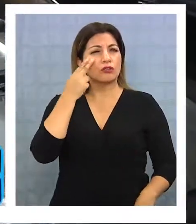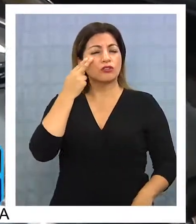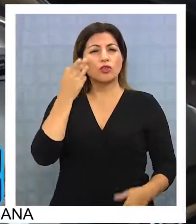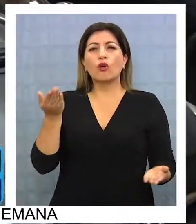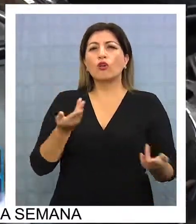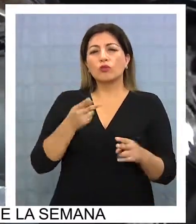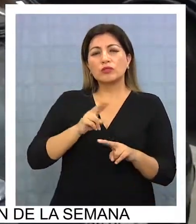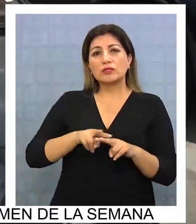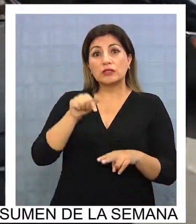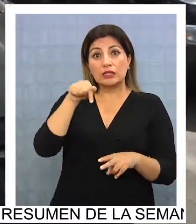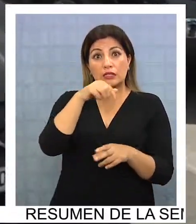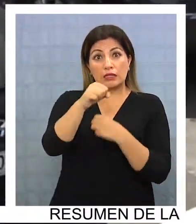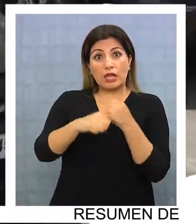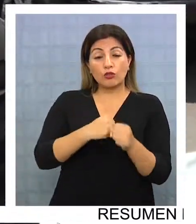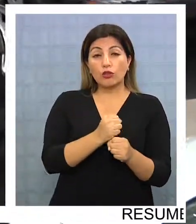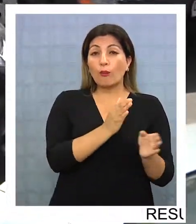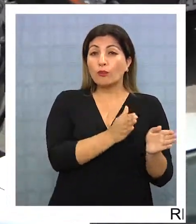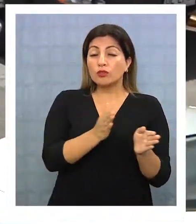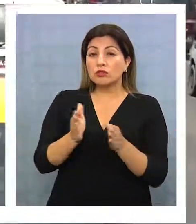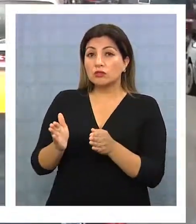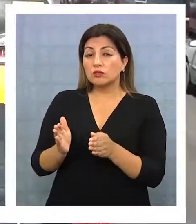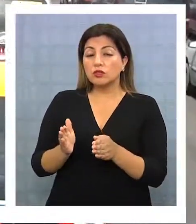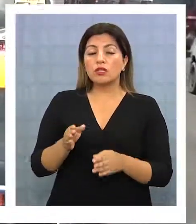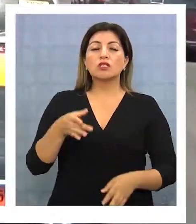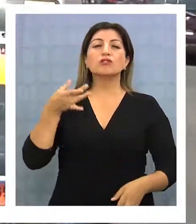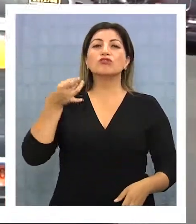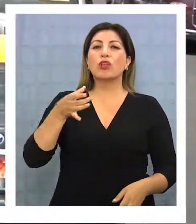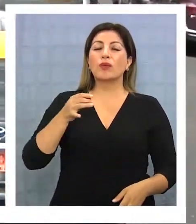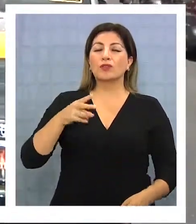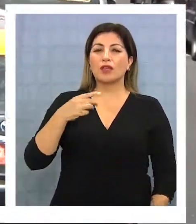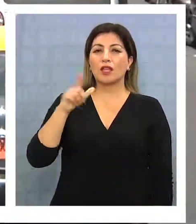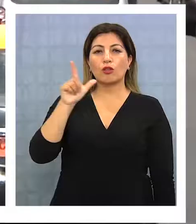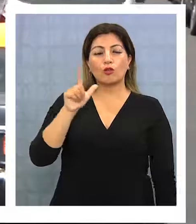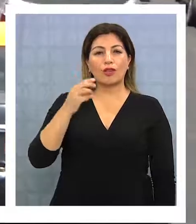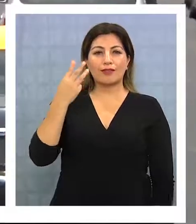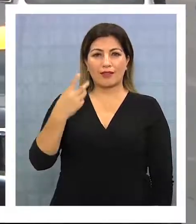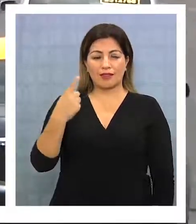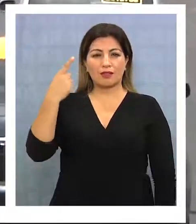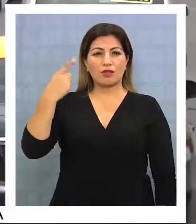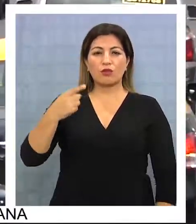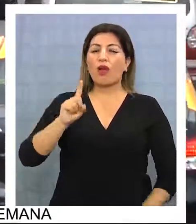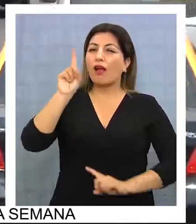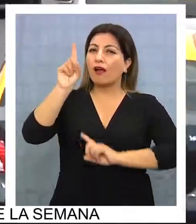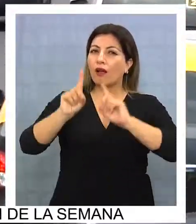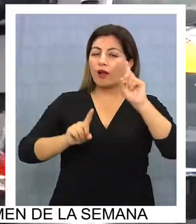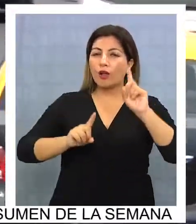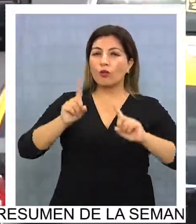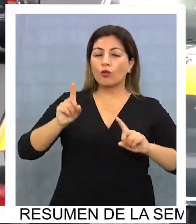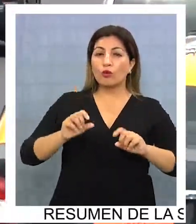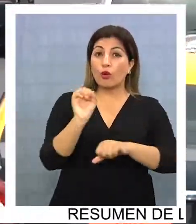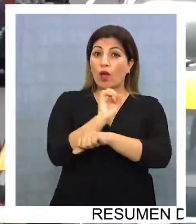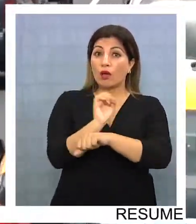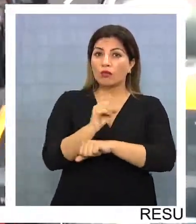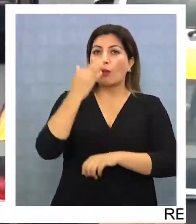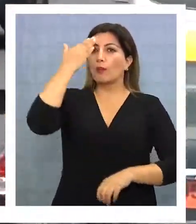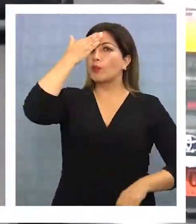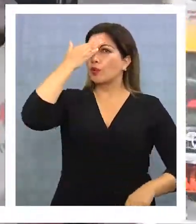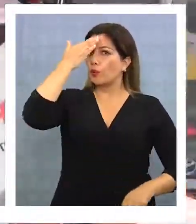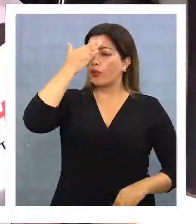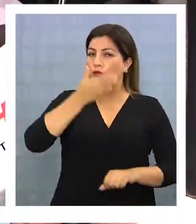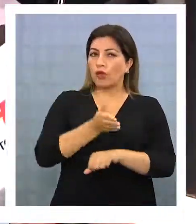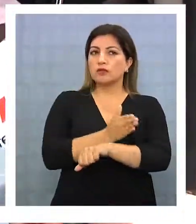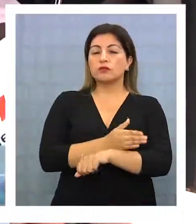se realizará el proceso este año, sin embargo, sólo se sabrá el lunes 31, aunque ya hay conductores preocupados del tema.